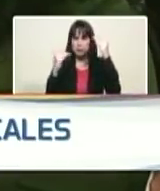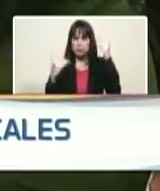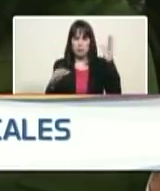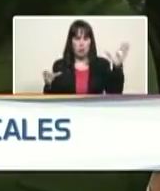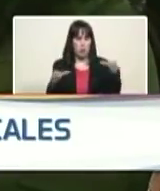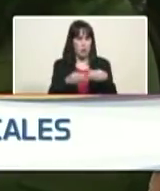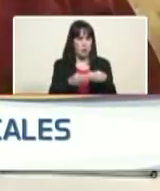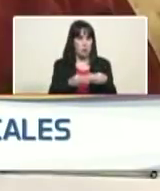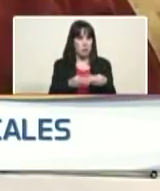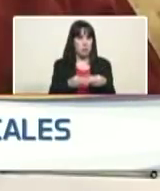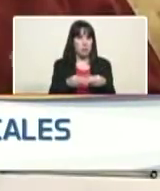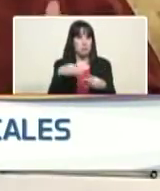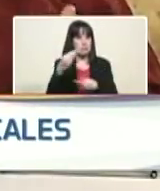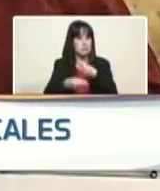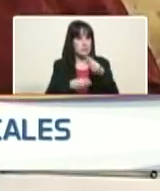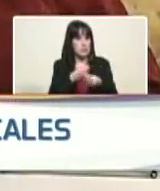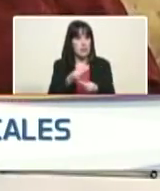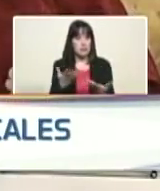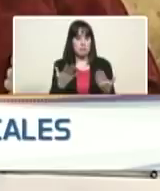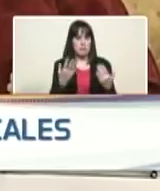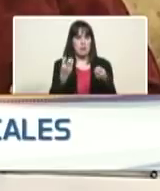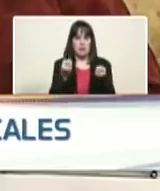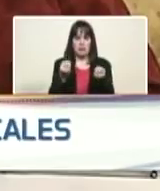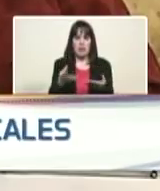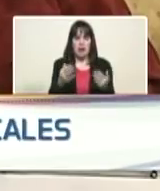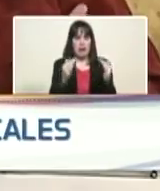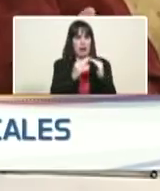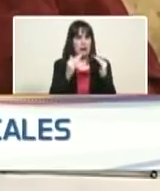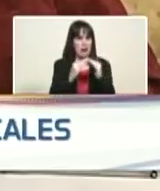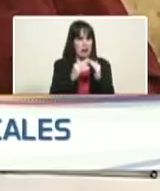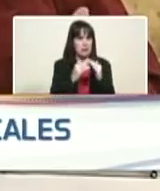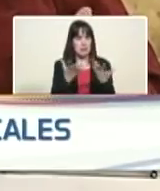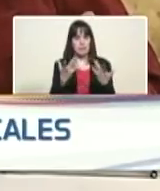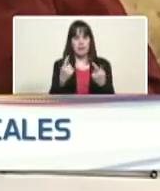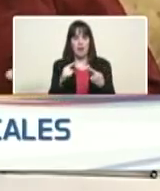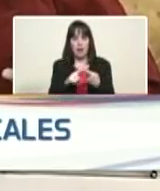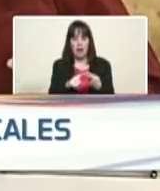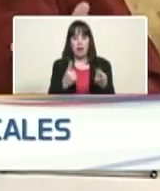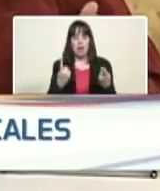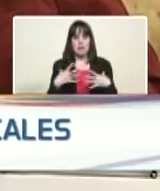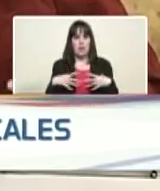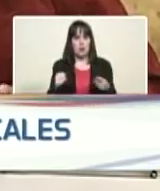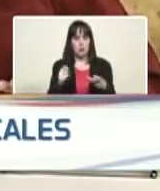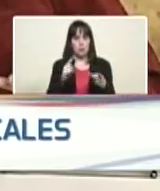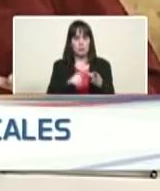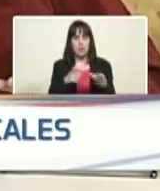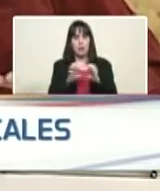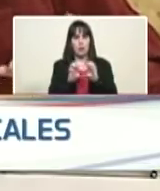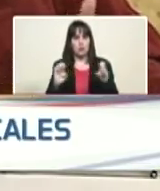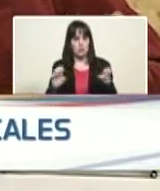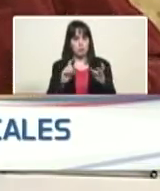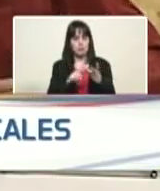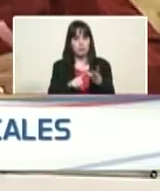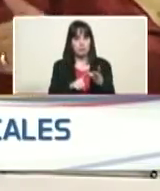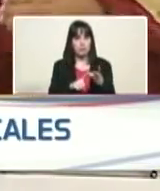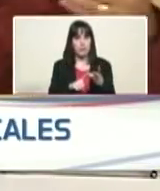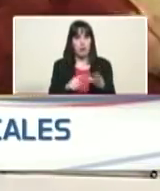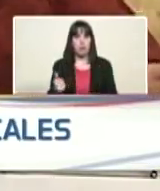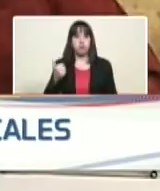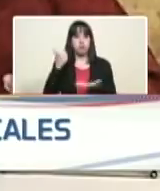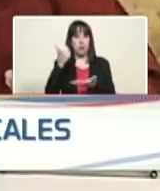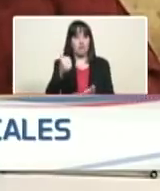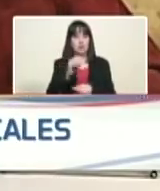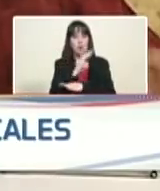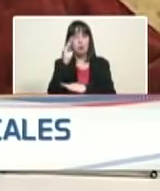los módulos. De la vivienda, de la salud, de la educación, de la estabilidad, de los beneficios y protección